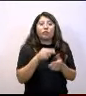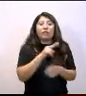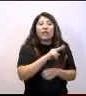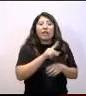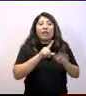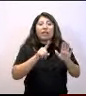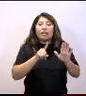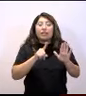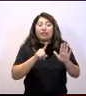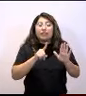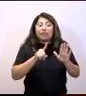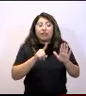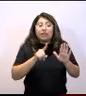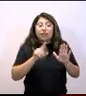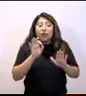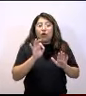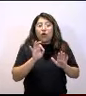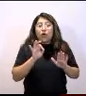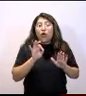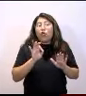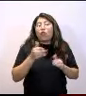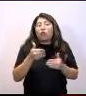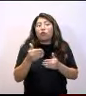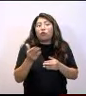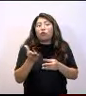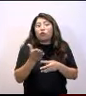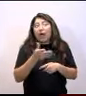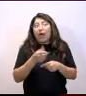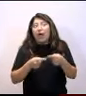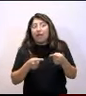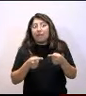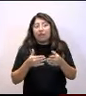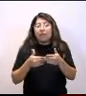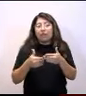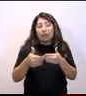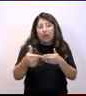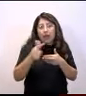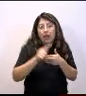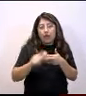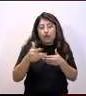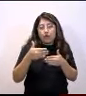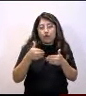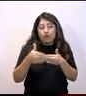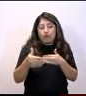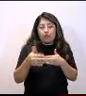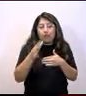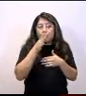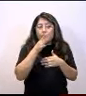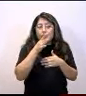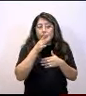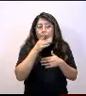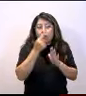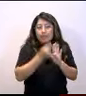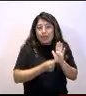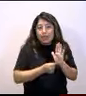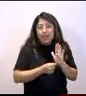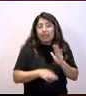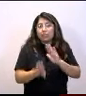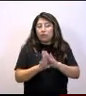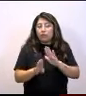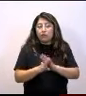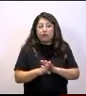sea el futuro más a medio o largo plazo, dado que estas medidas permanecen en el tiempo, porque la verdad es que